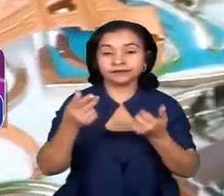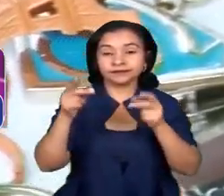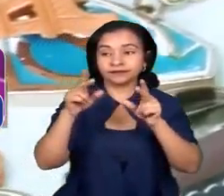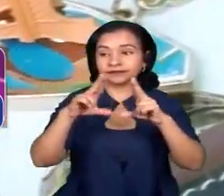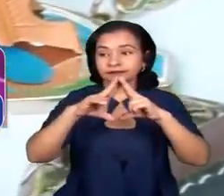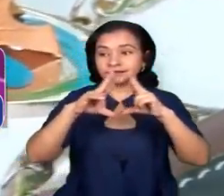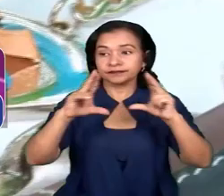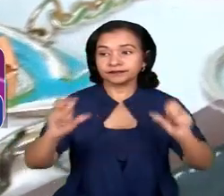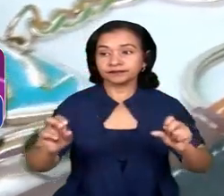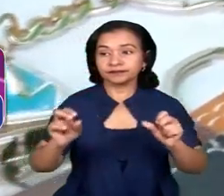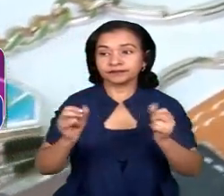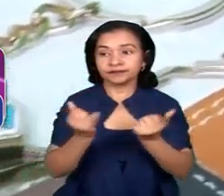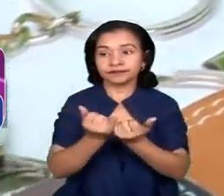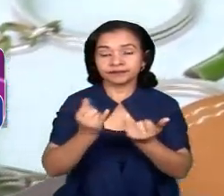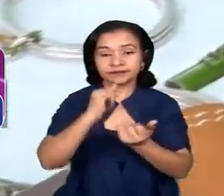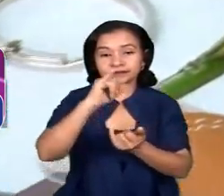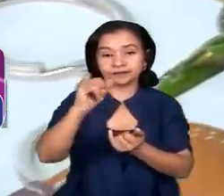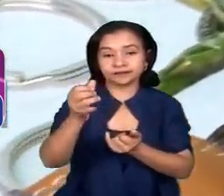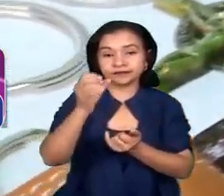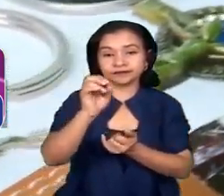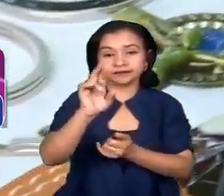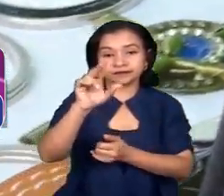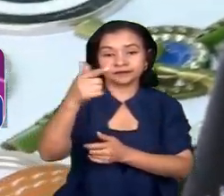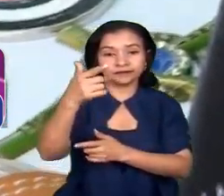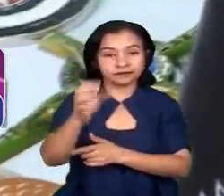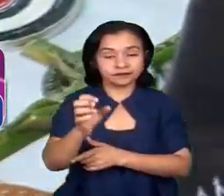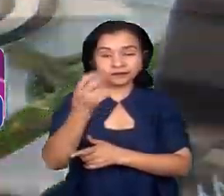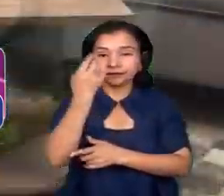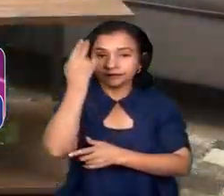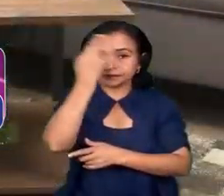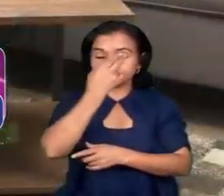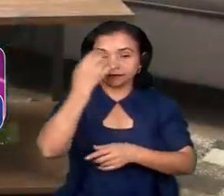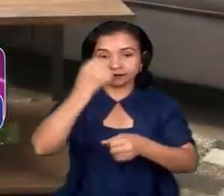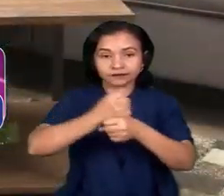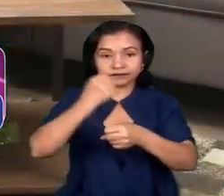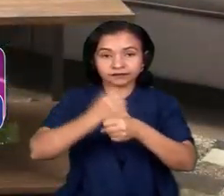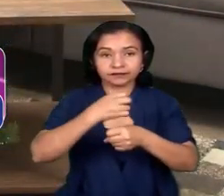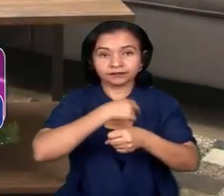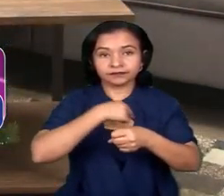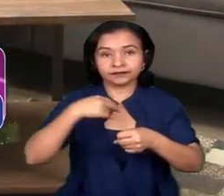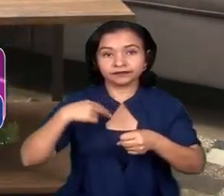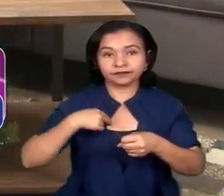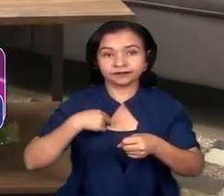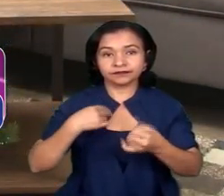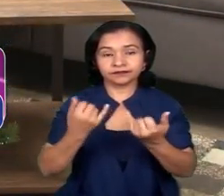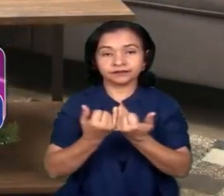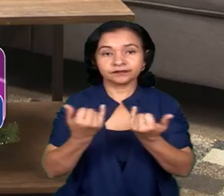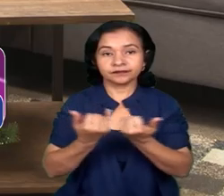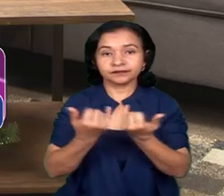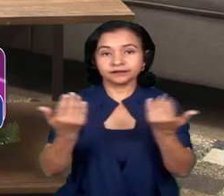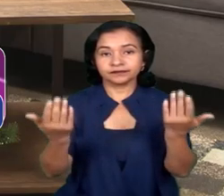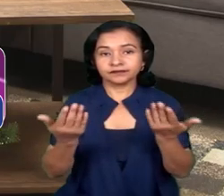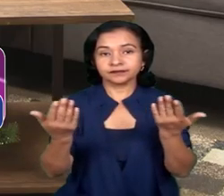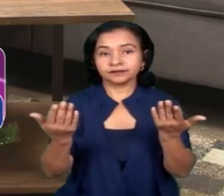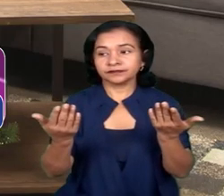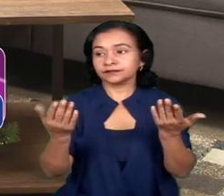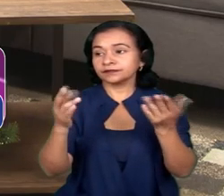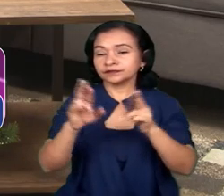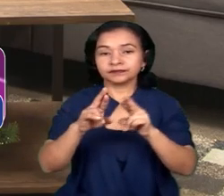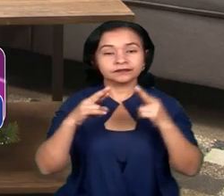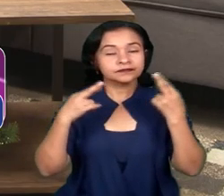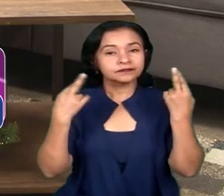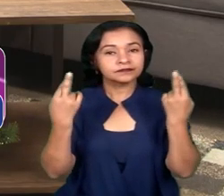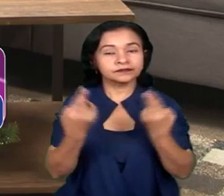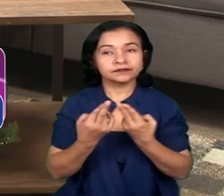país. Señor Jorge, una pregunta a partir de los trabajos que ustedes han hecho. Sé que tienen encuentros, reuniones con